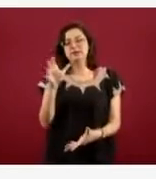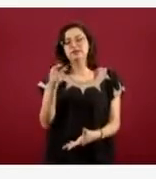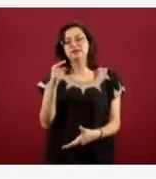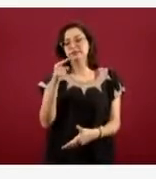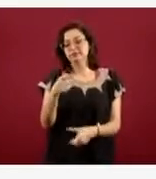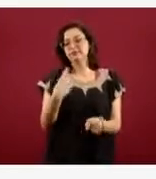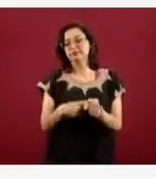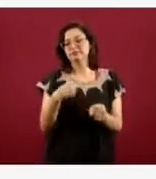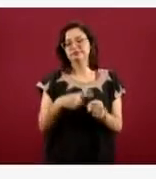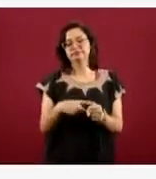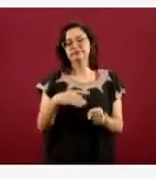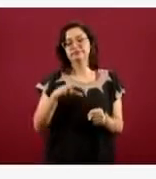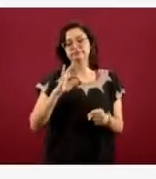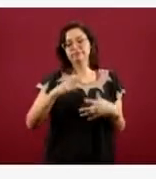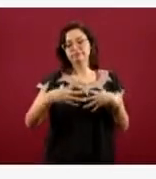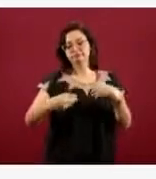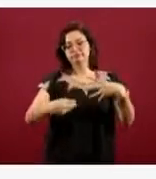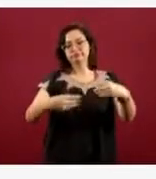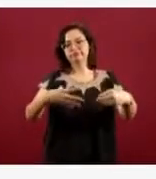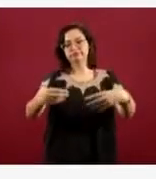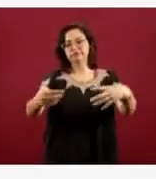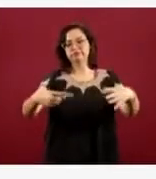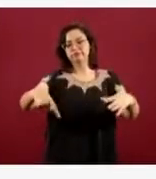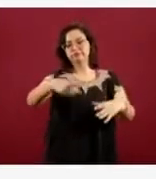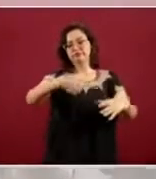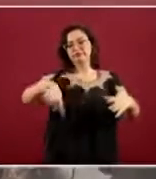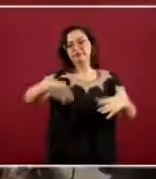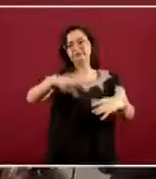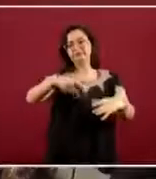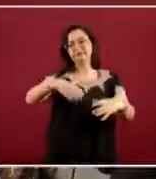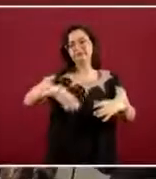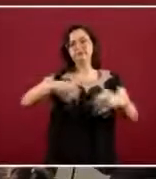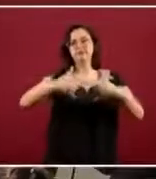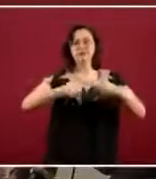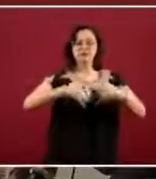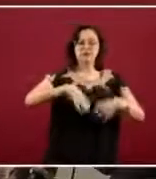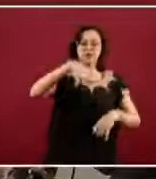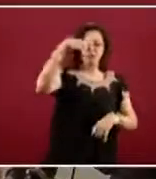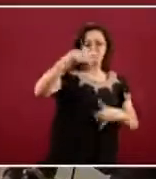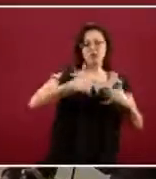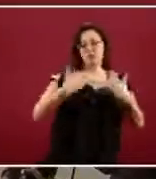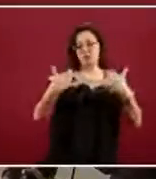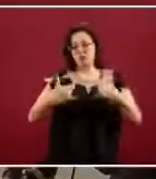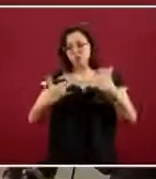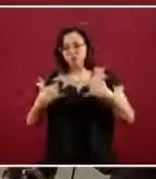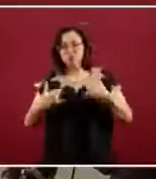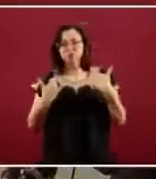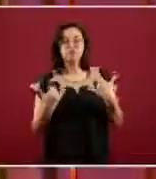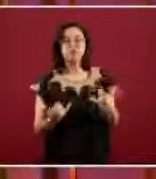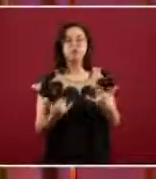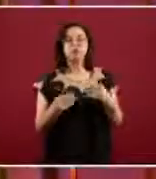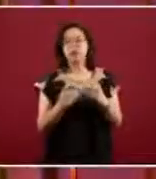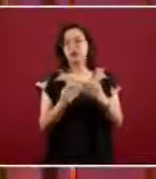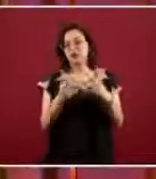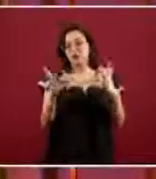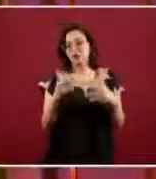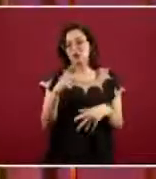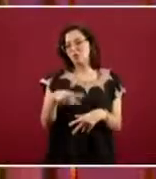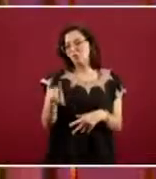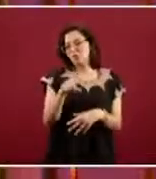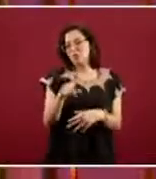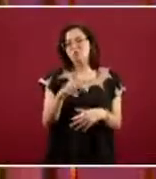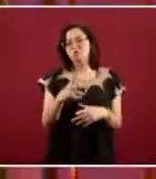reflejando en la población adulta, joven, en edad productiva, que lógicamente es la que tiene la